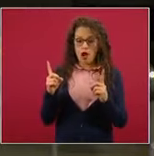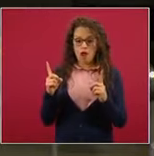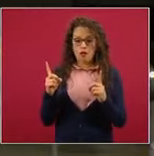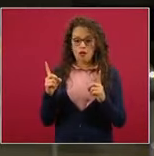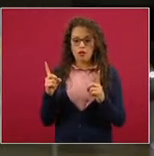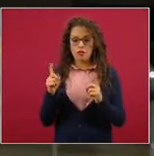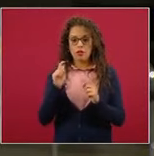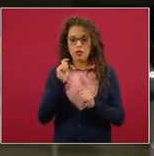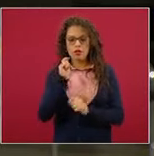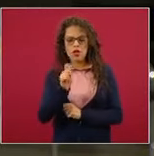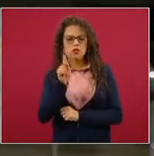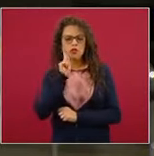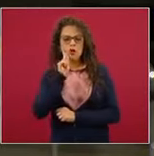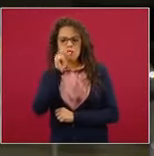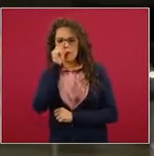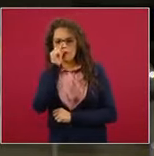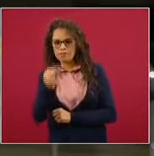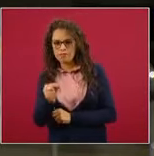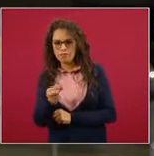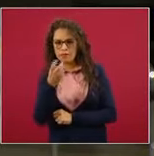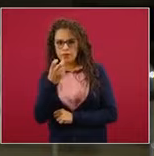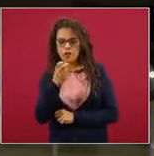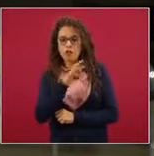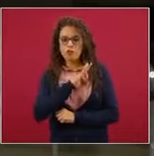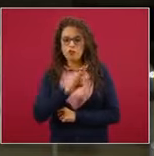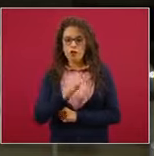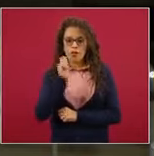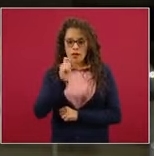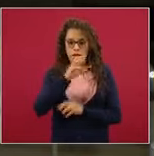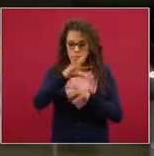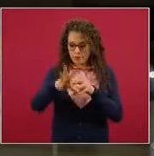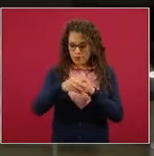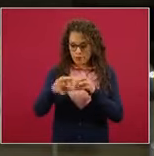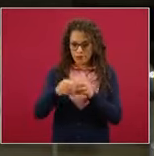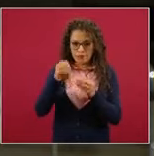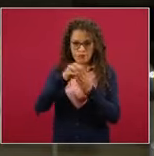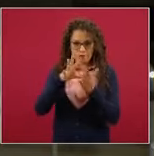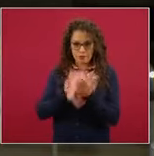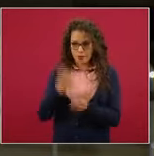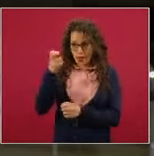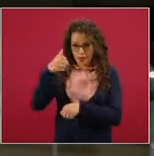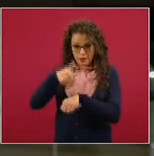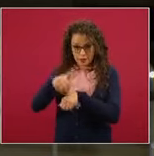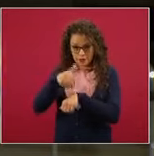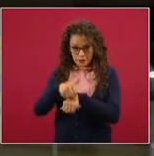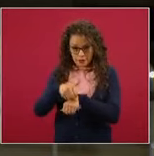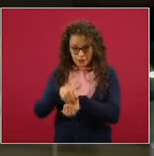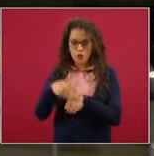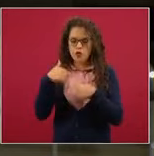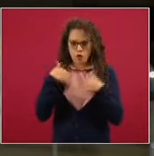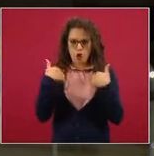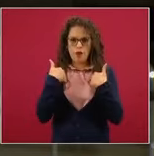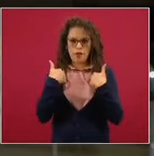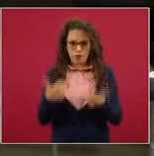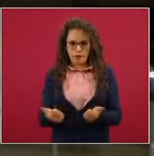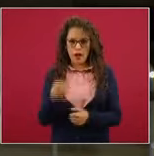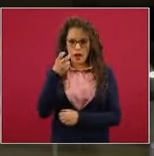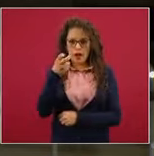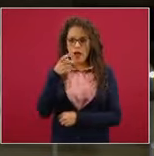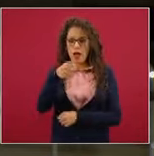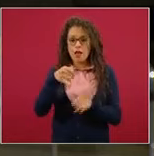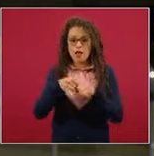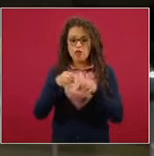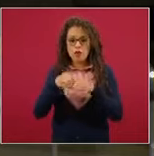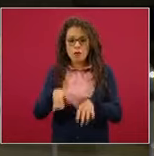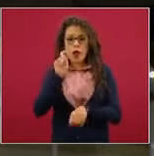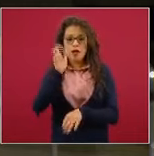sumarse a esta cifra y a esta asociación? Es la primera pregunta. Entiendo que son datos extemporáneos. Lo